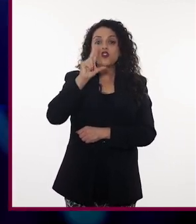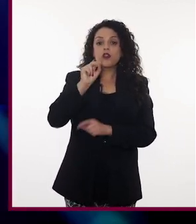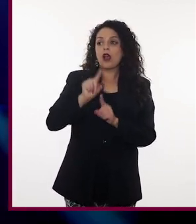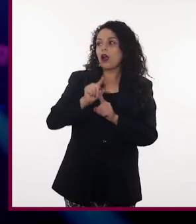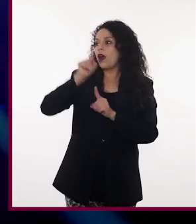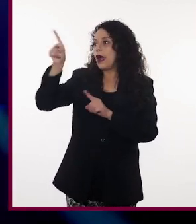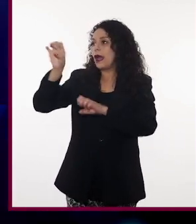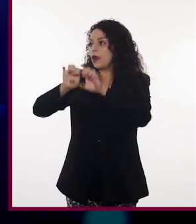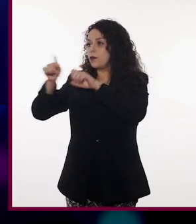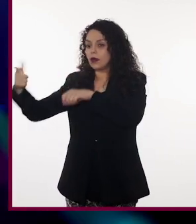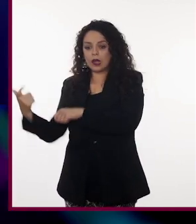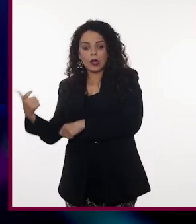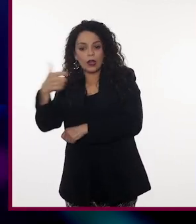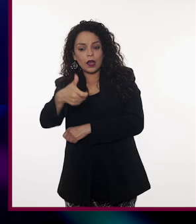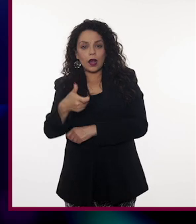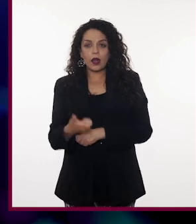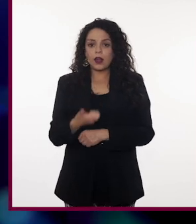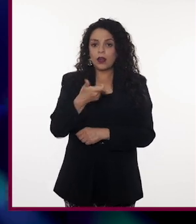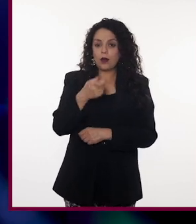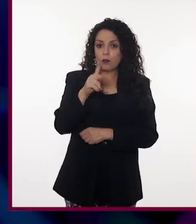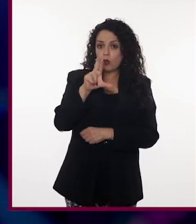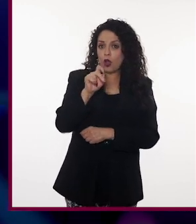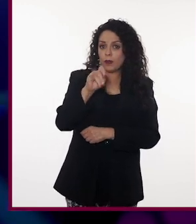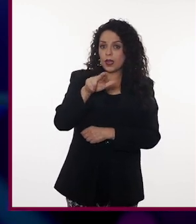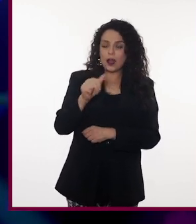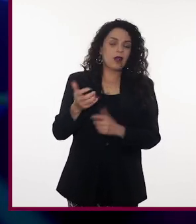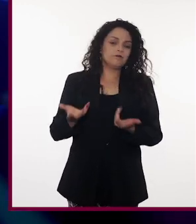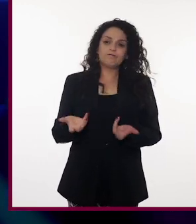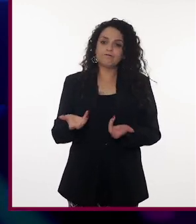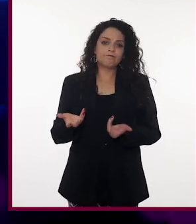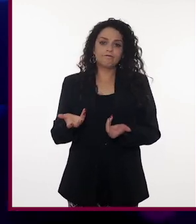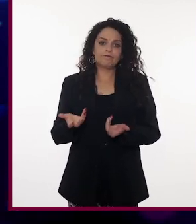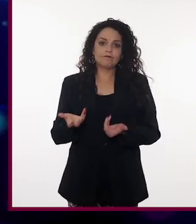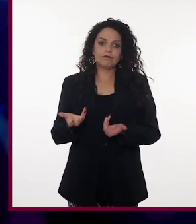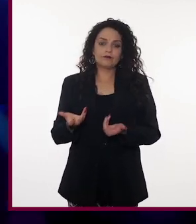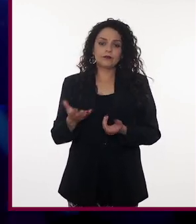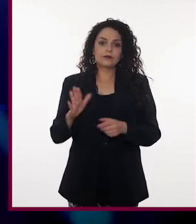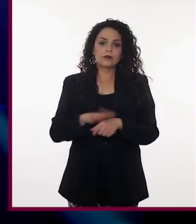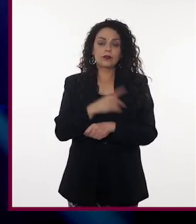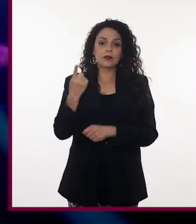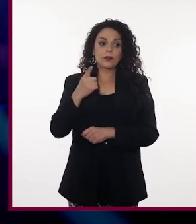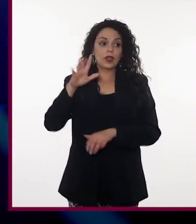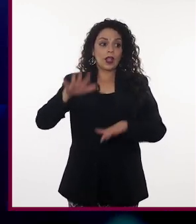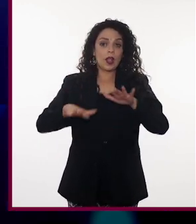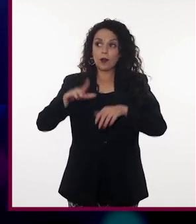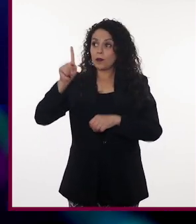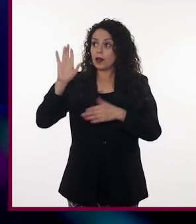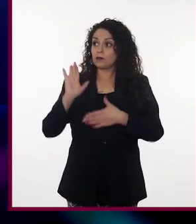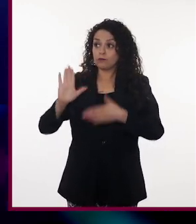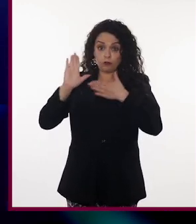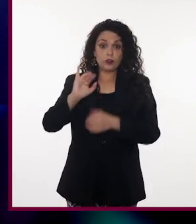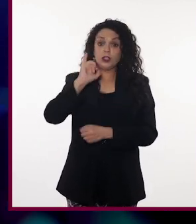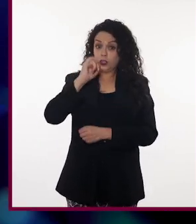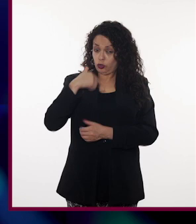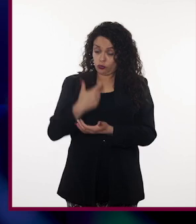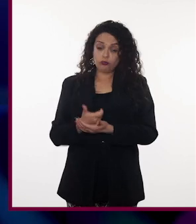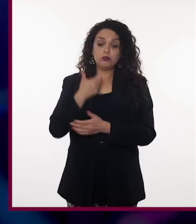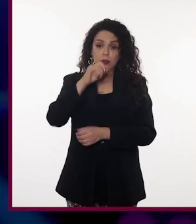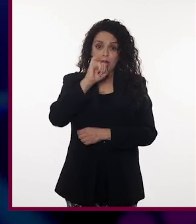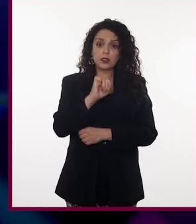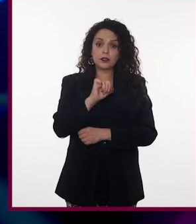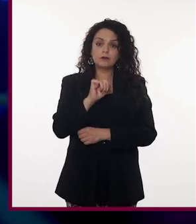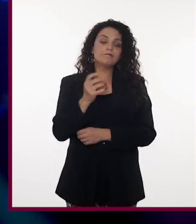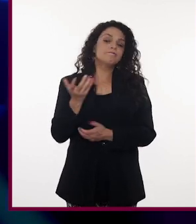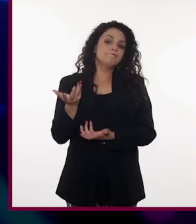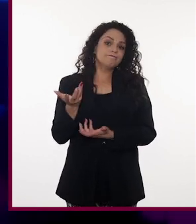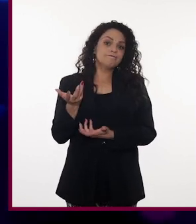de las empresas. Cuando se hace por parte de las empresas, aun cuando prometan que va a ser un dinero que les va a llegar íntegro a las personas,